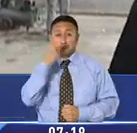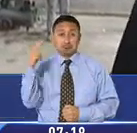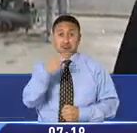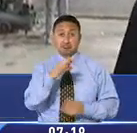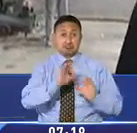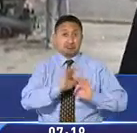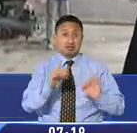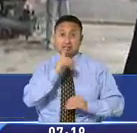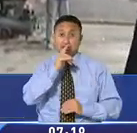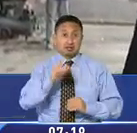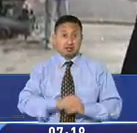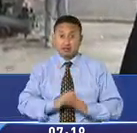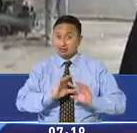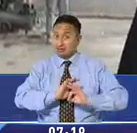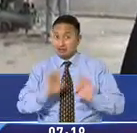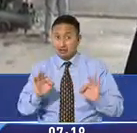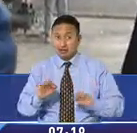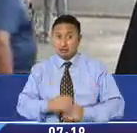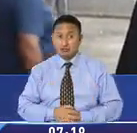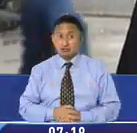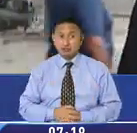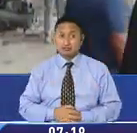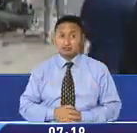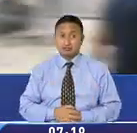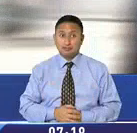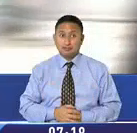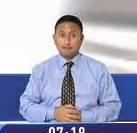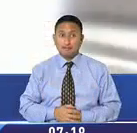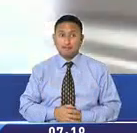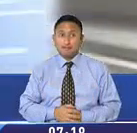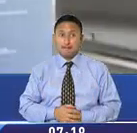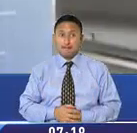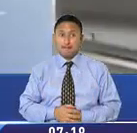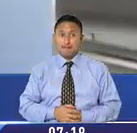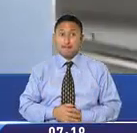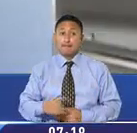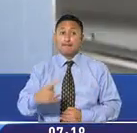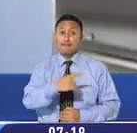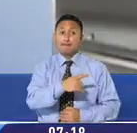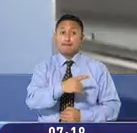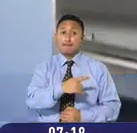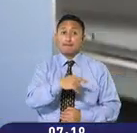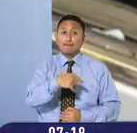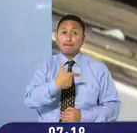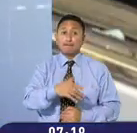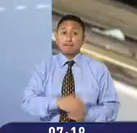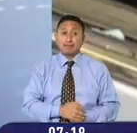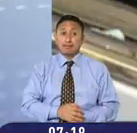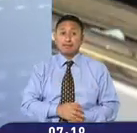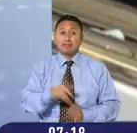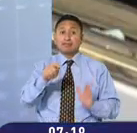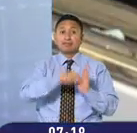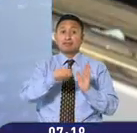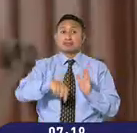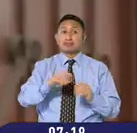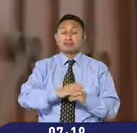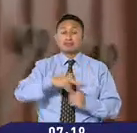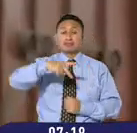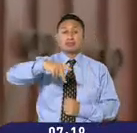quién disparó ni de qué vehículo salieron los proyectiles. El auto gris era conducido por el abogado Pablo Quintana